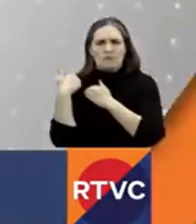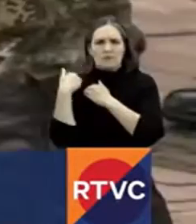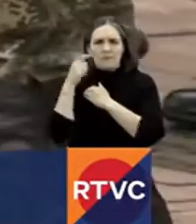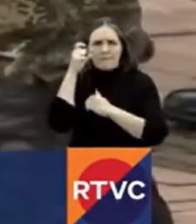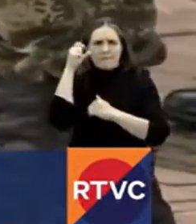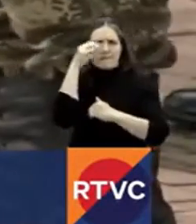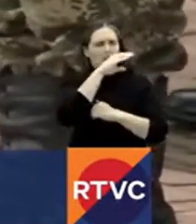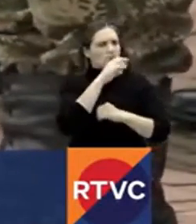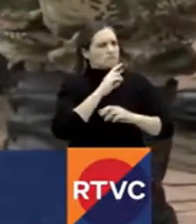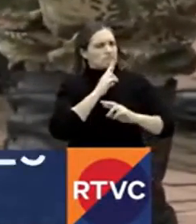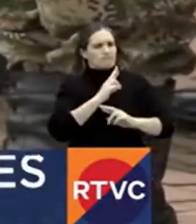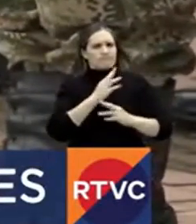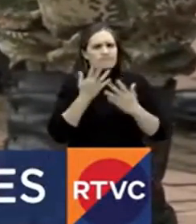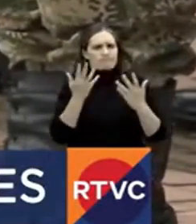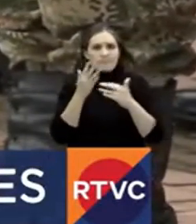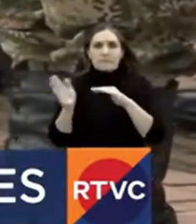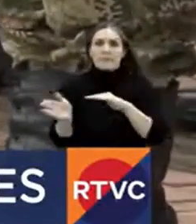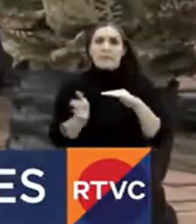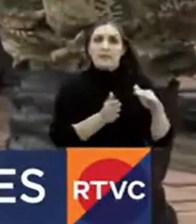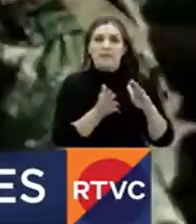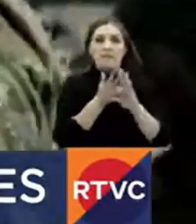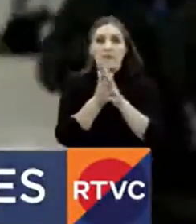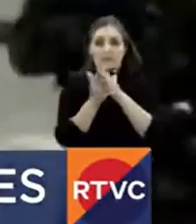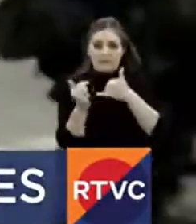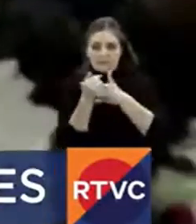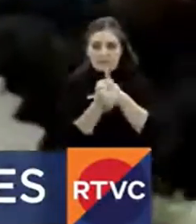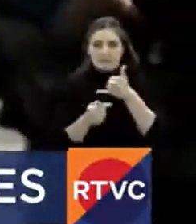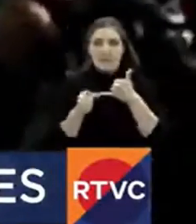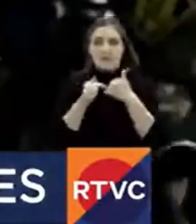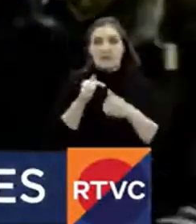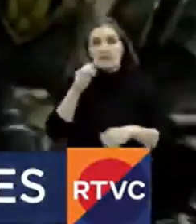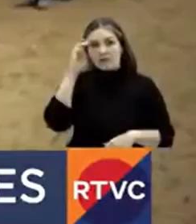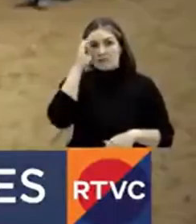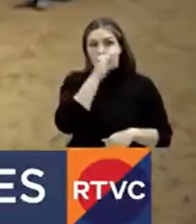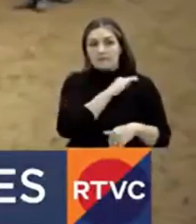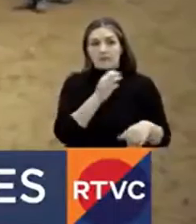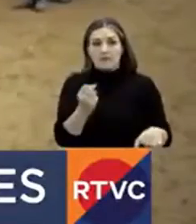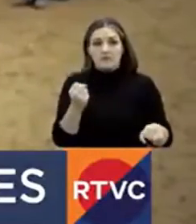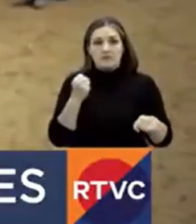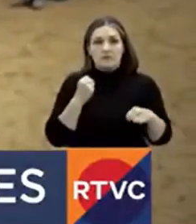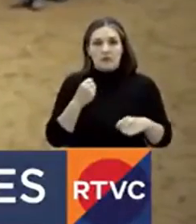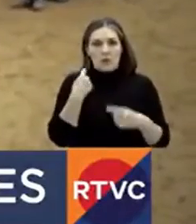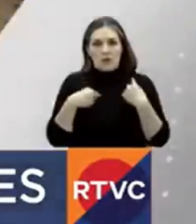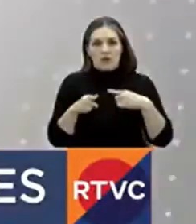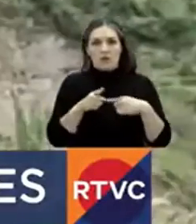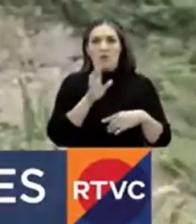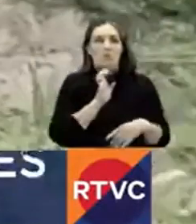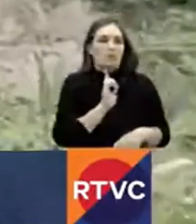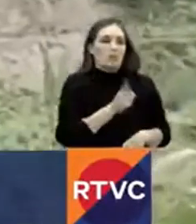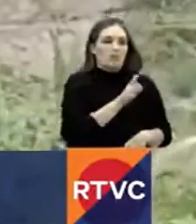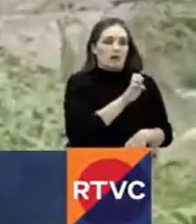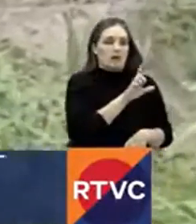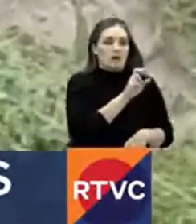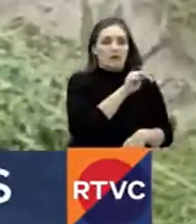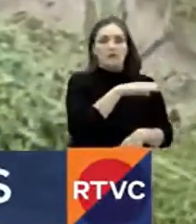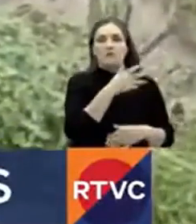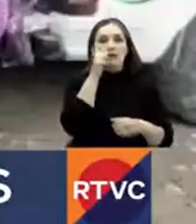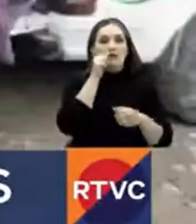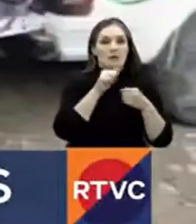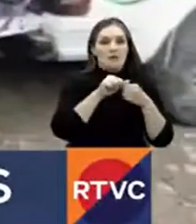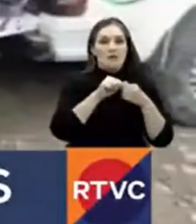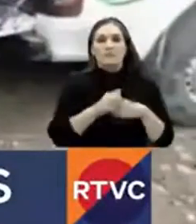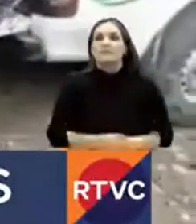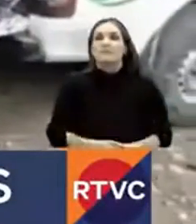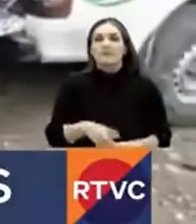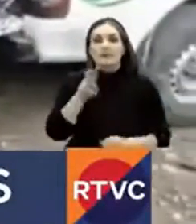reaccionó. Información de las regiones. Un soldado herido en un ataque del ELN en Arauca. 7.600